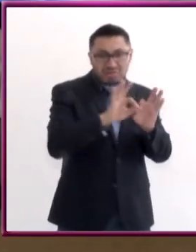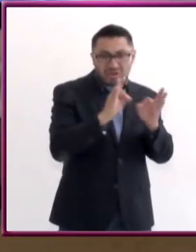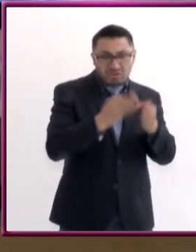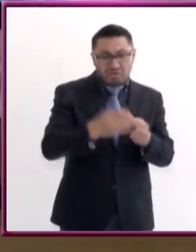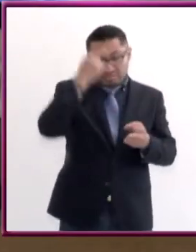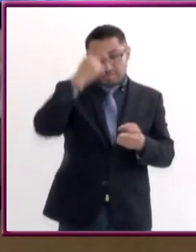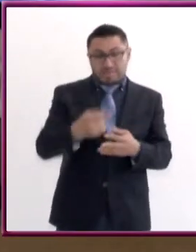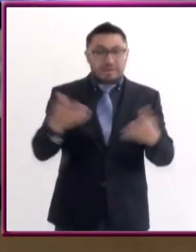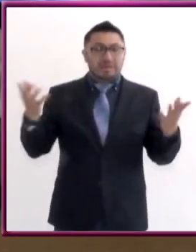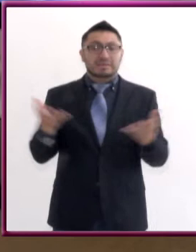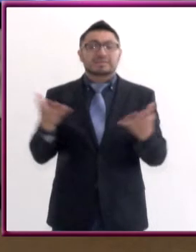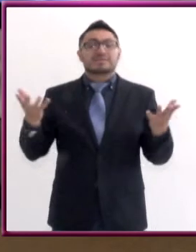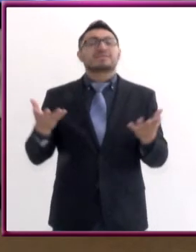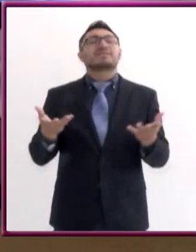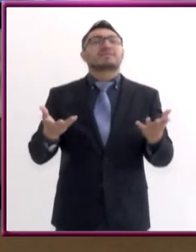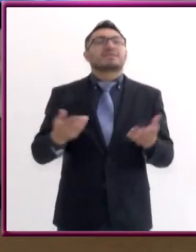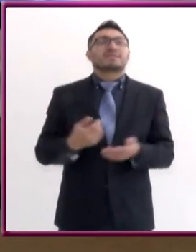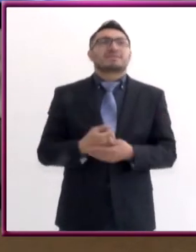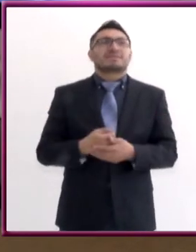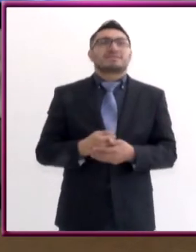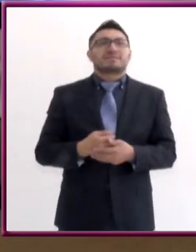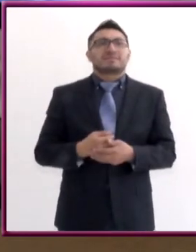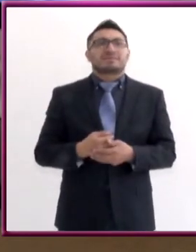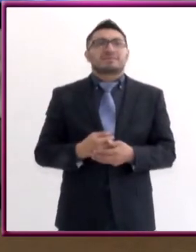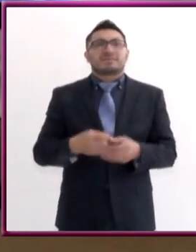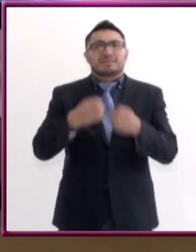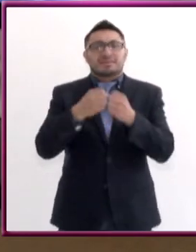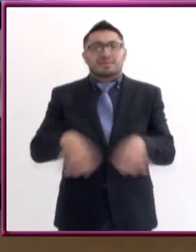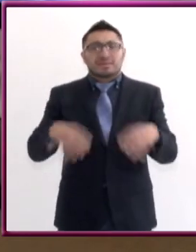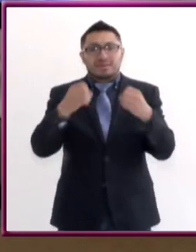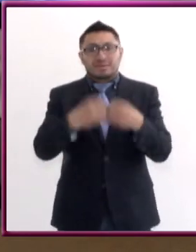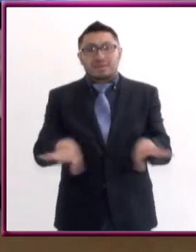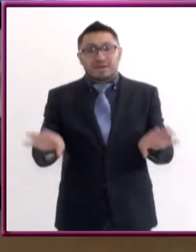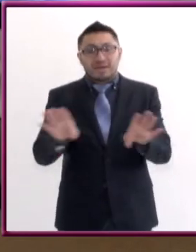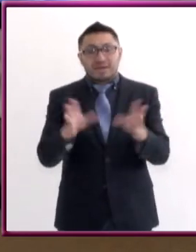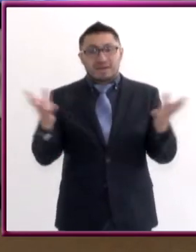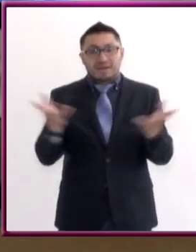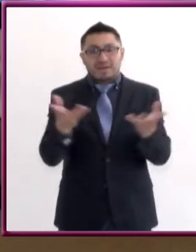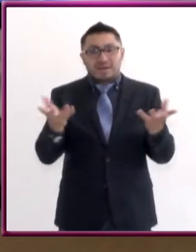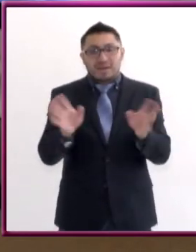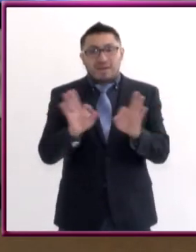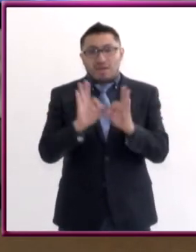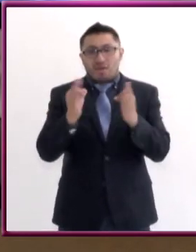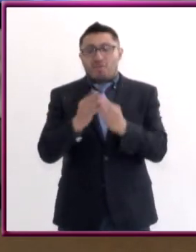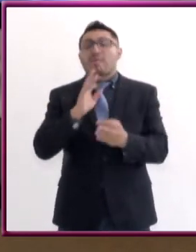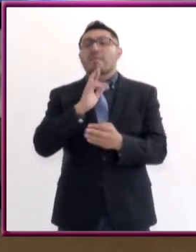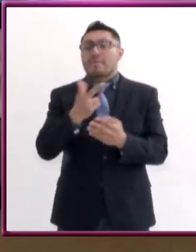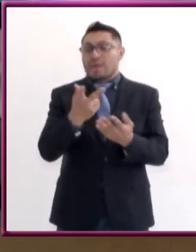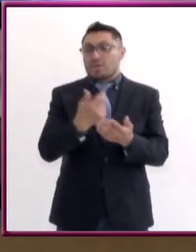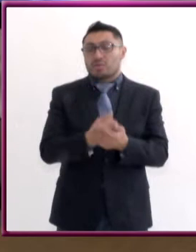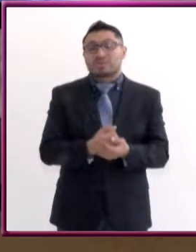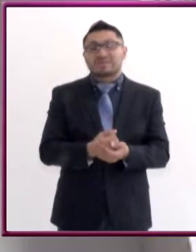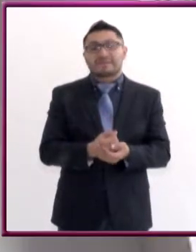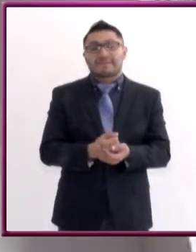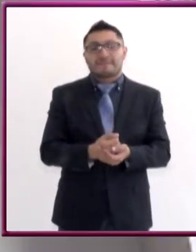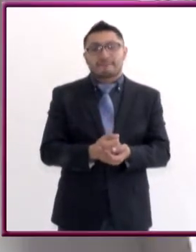poder acompañar a que estas pérdidas se puedan elaborar de una mejor